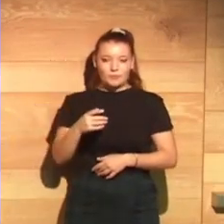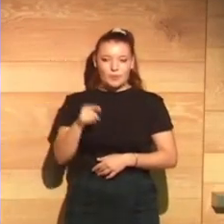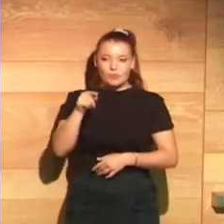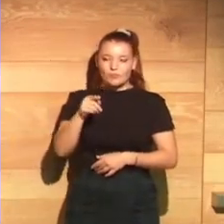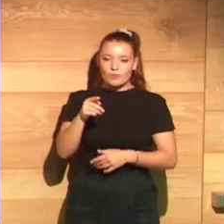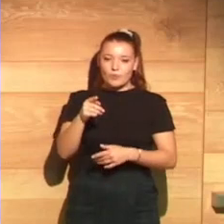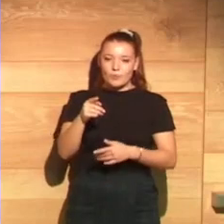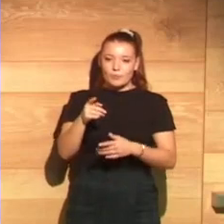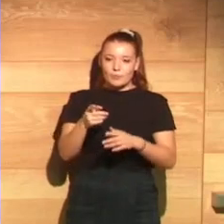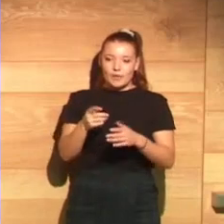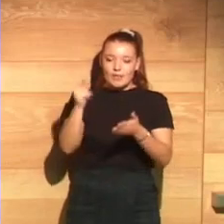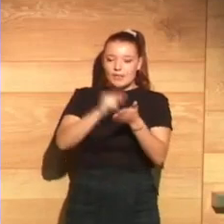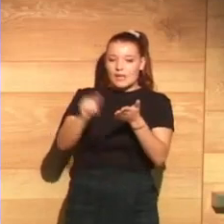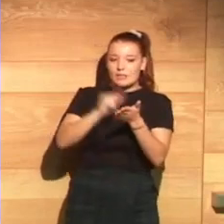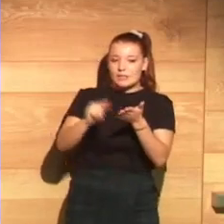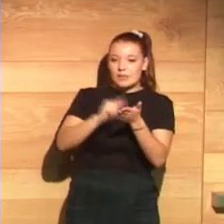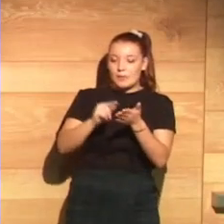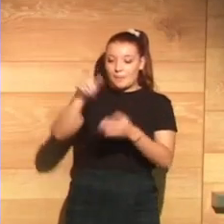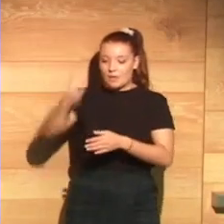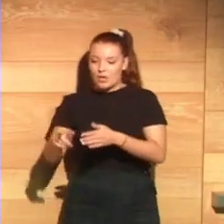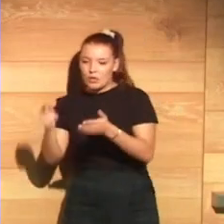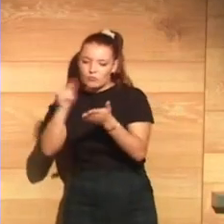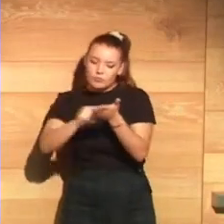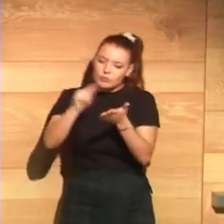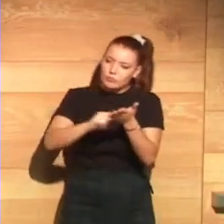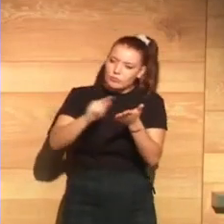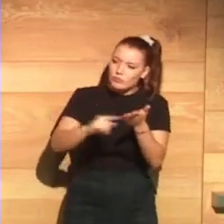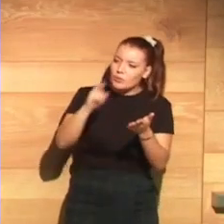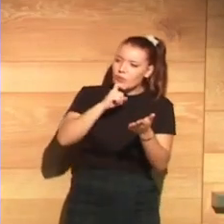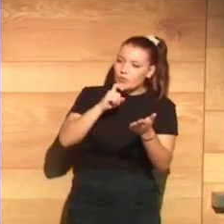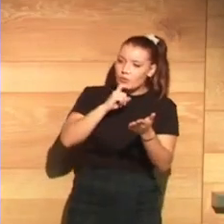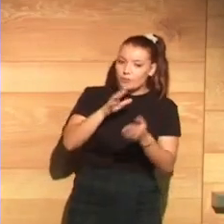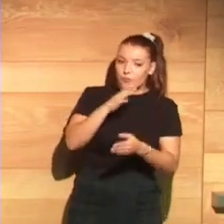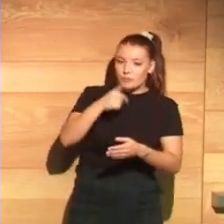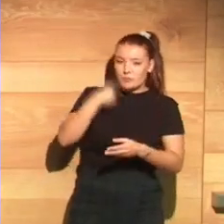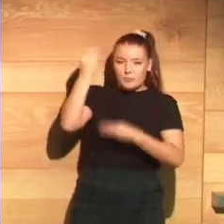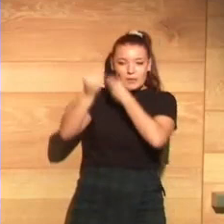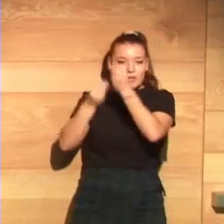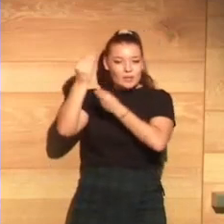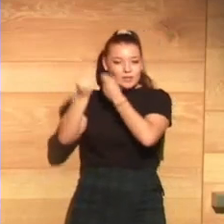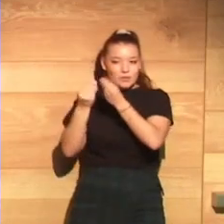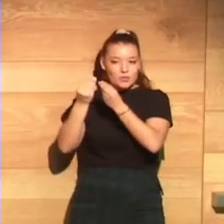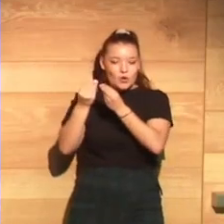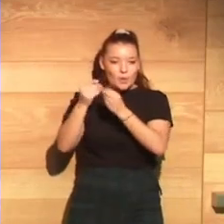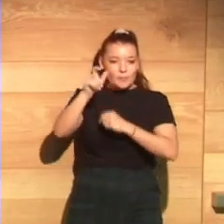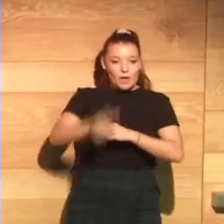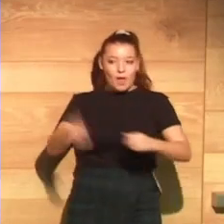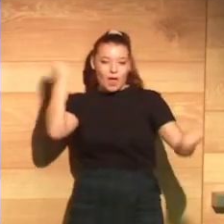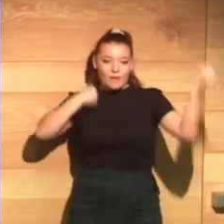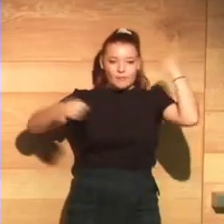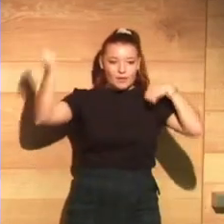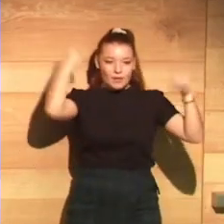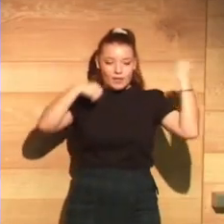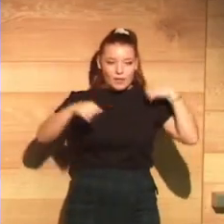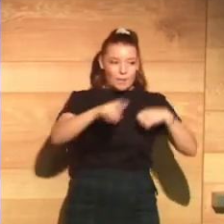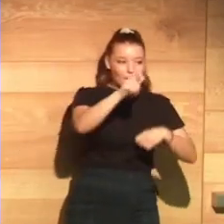transcribir a imagen a alguien que todos tenemos en la mente, porque yo creo que ha sido una de las actrices que más pintores,